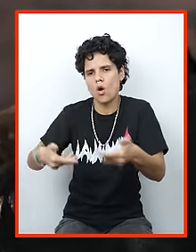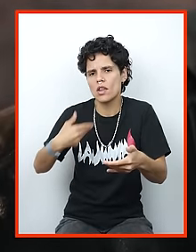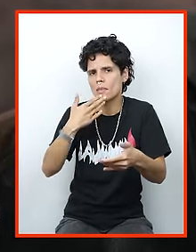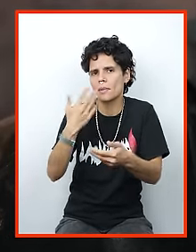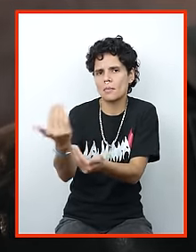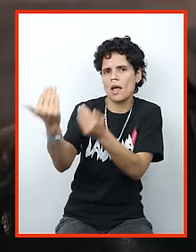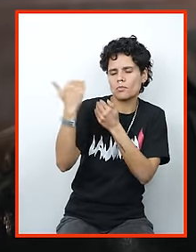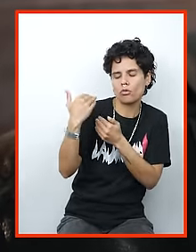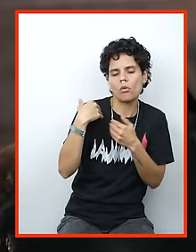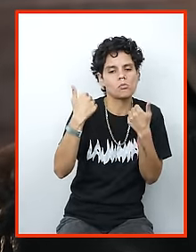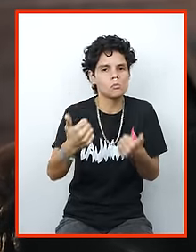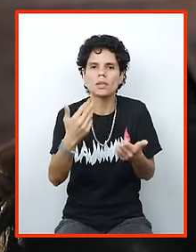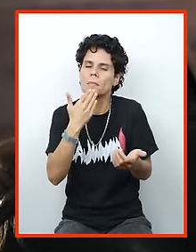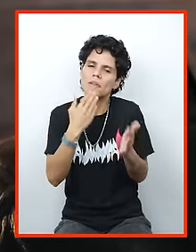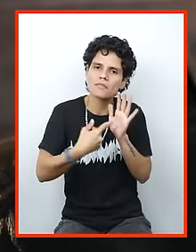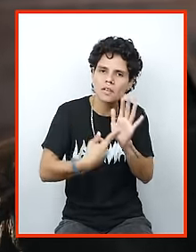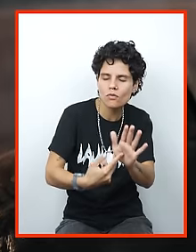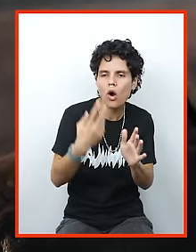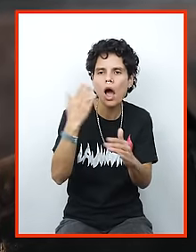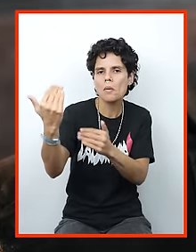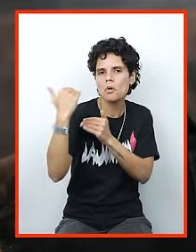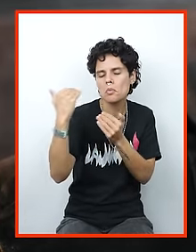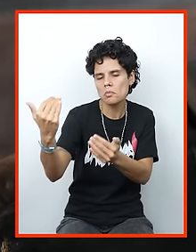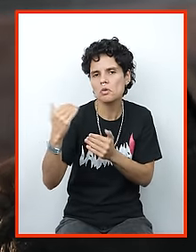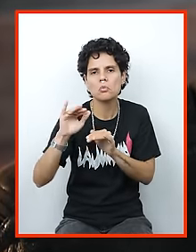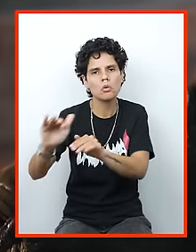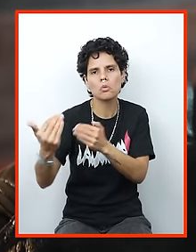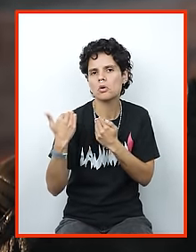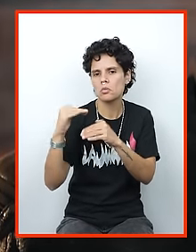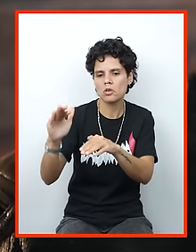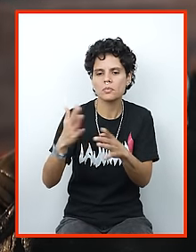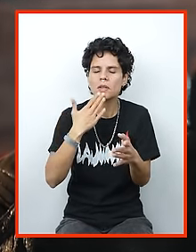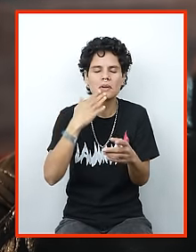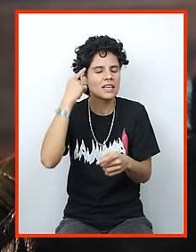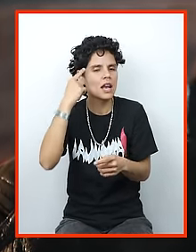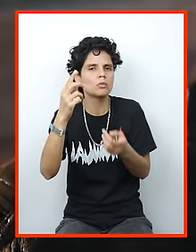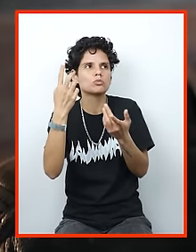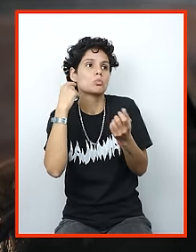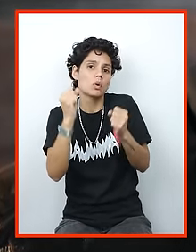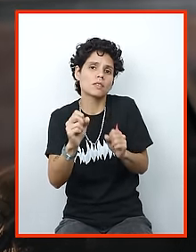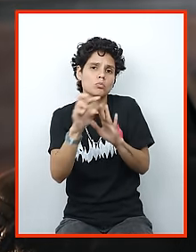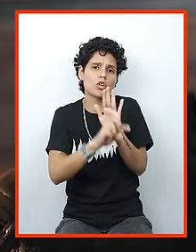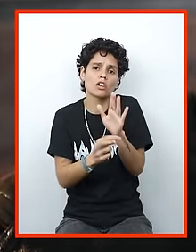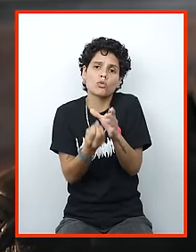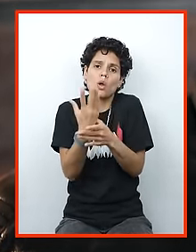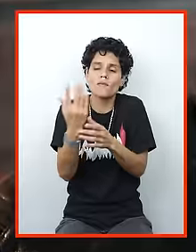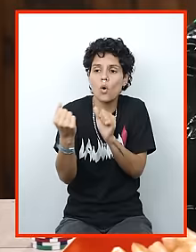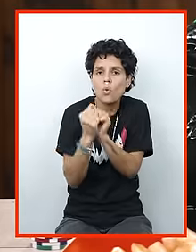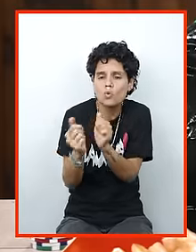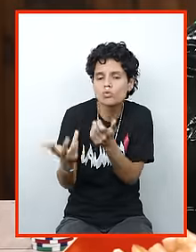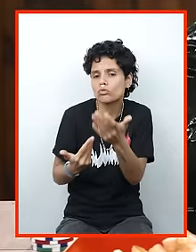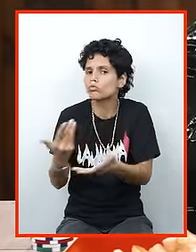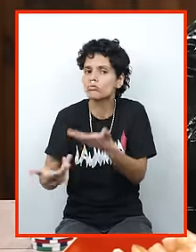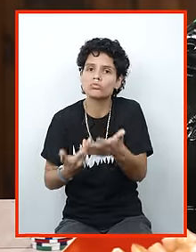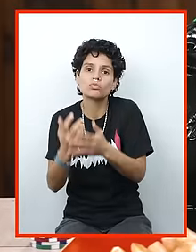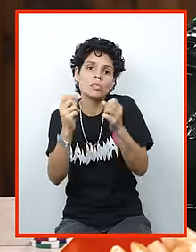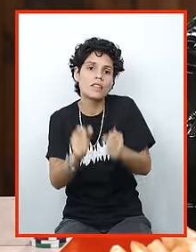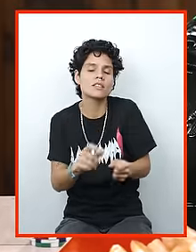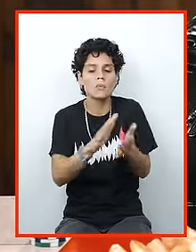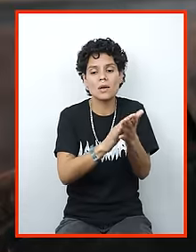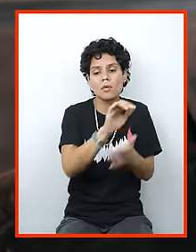tema, a la gente le gustó, le encanta eso, vernos en vivo igual. Y ojalá, no sé, hemos hablado igual como de repente hacer un proyecto juntos, como igual sería bacán, así